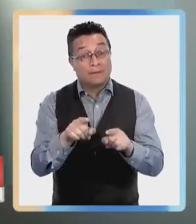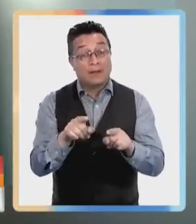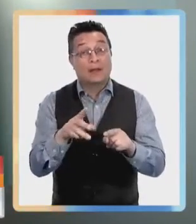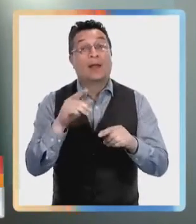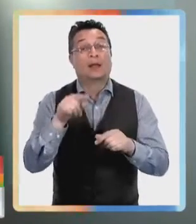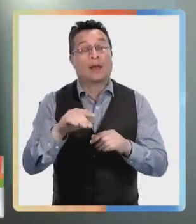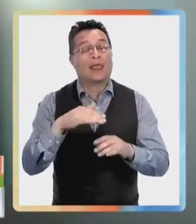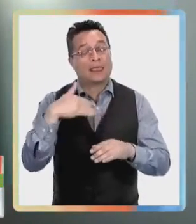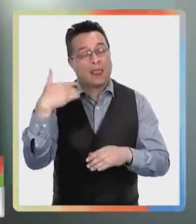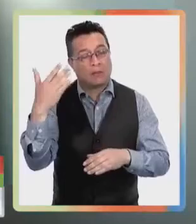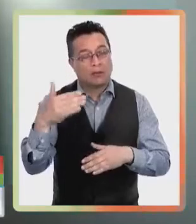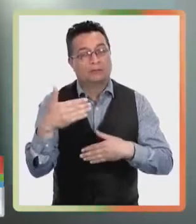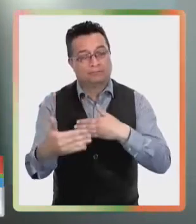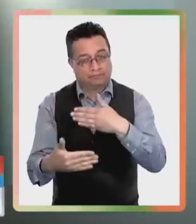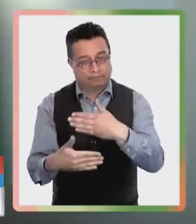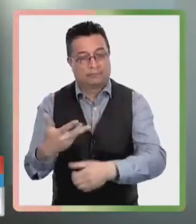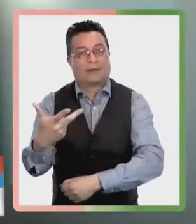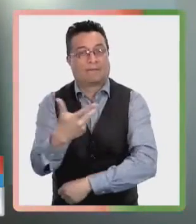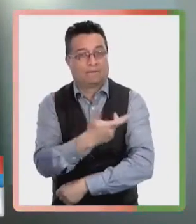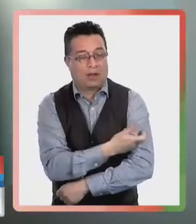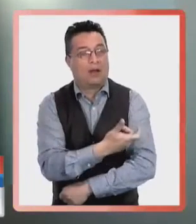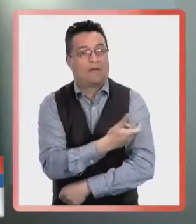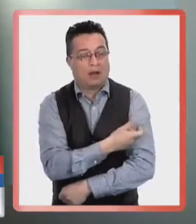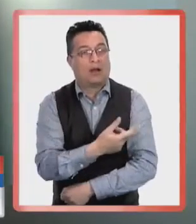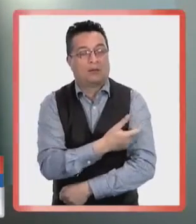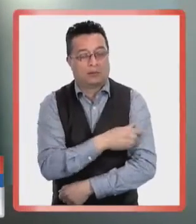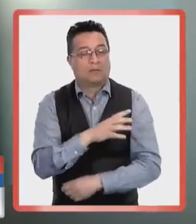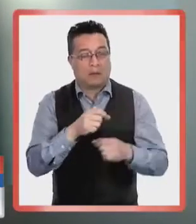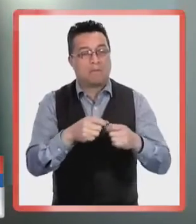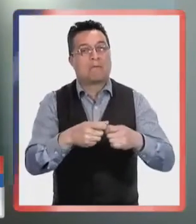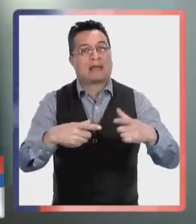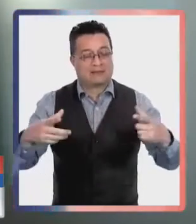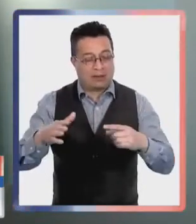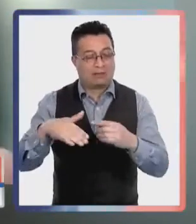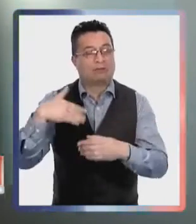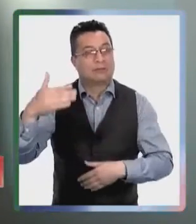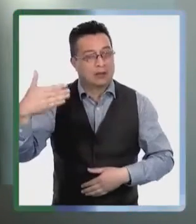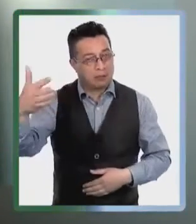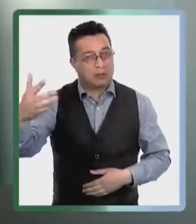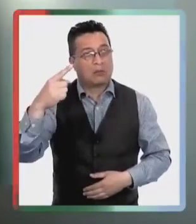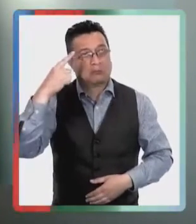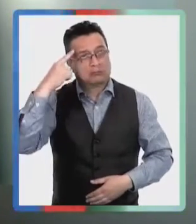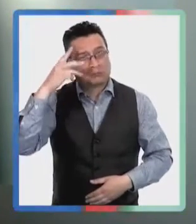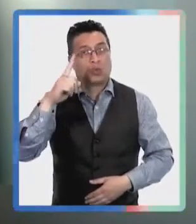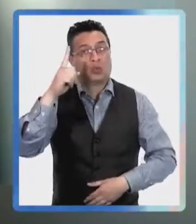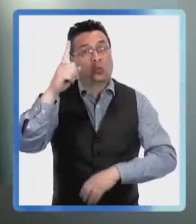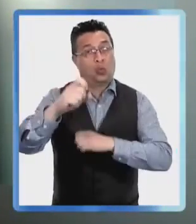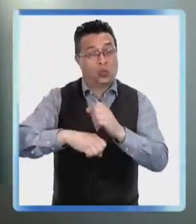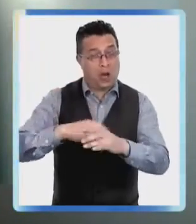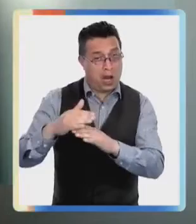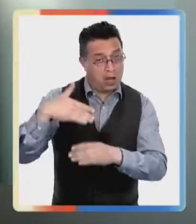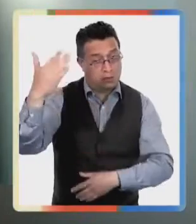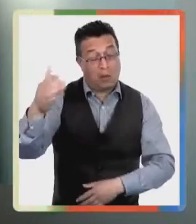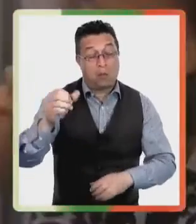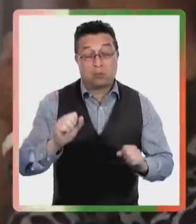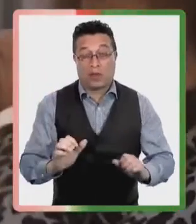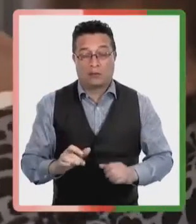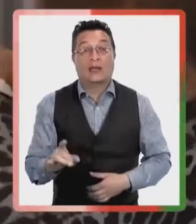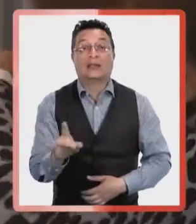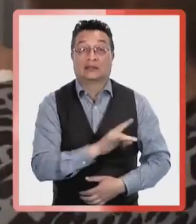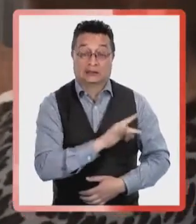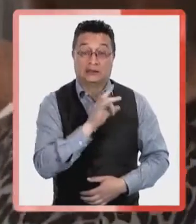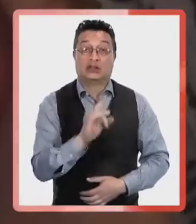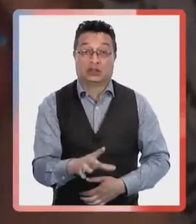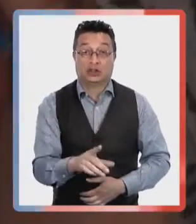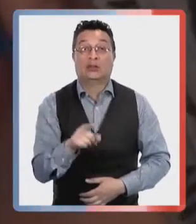posteriormente deberá avanzarse a una vacunación más masiva. Pero estoy pensando en un año más, una cosa así. Chile